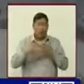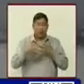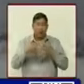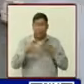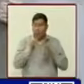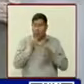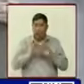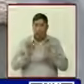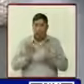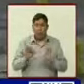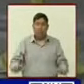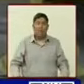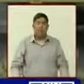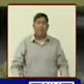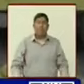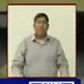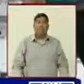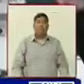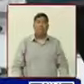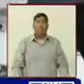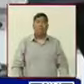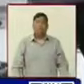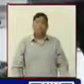el agua por este sector.